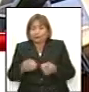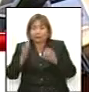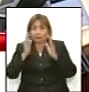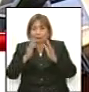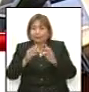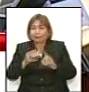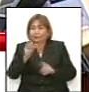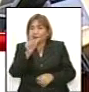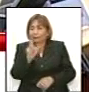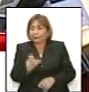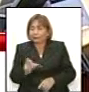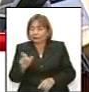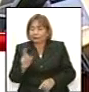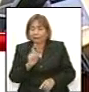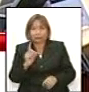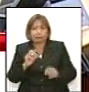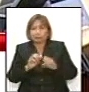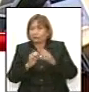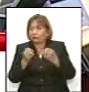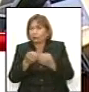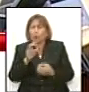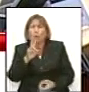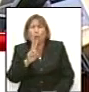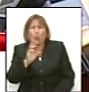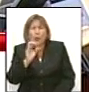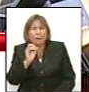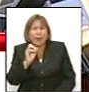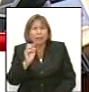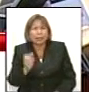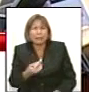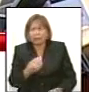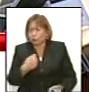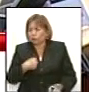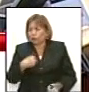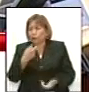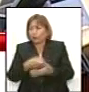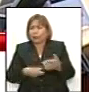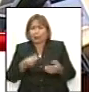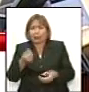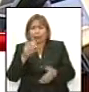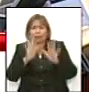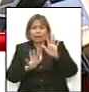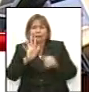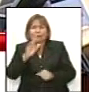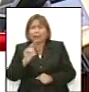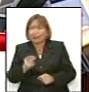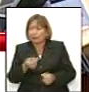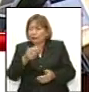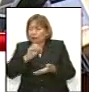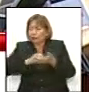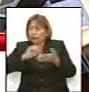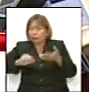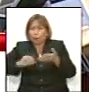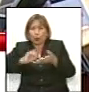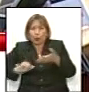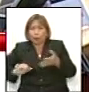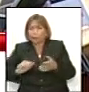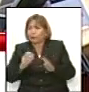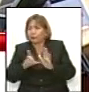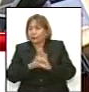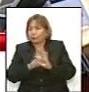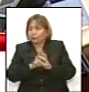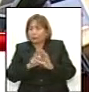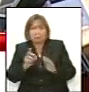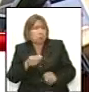presidencia. Nadie en mi equipo gana 20.000 soles, yo gano 15.000 soles y con los descuentos de ley, y no tengo ninguna